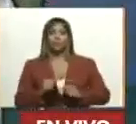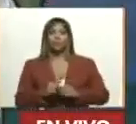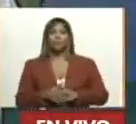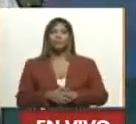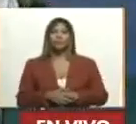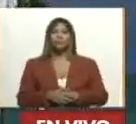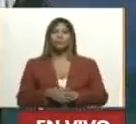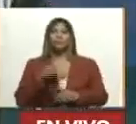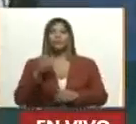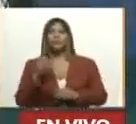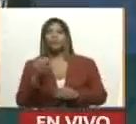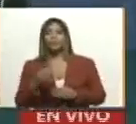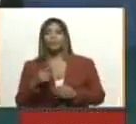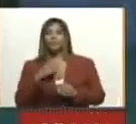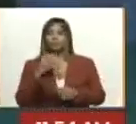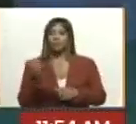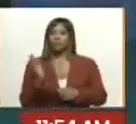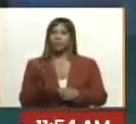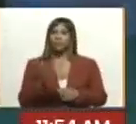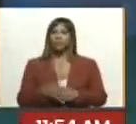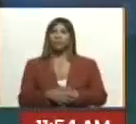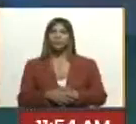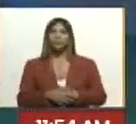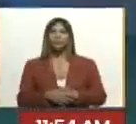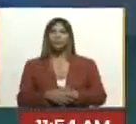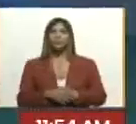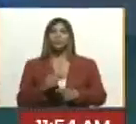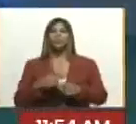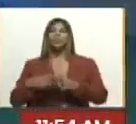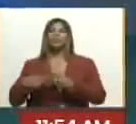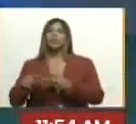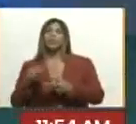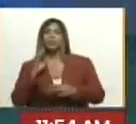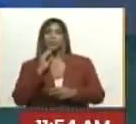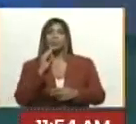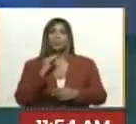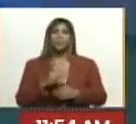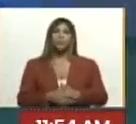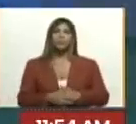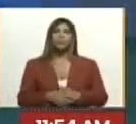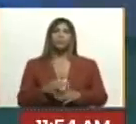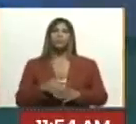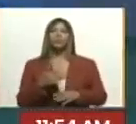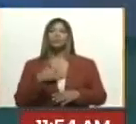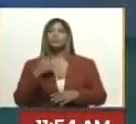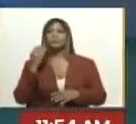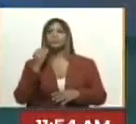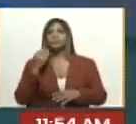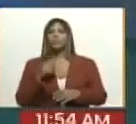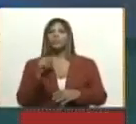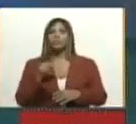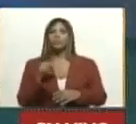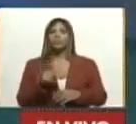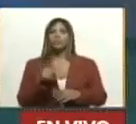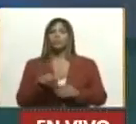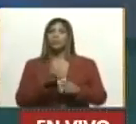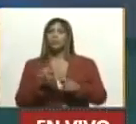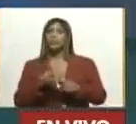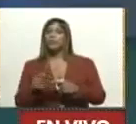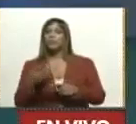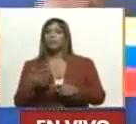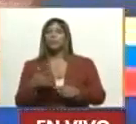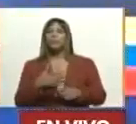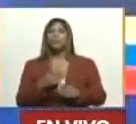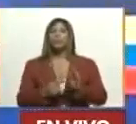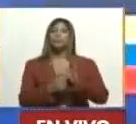por la calidad de los ponentes, por sus distintos orígenes, porque me parece que ese es el elemento fundamental para que se